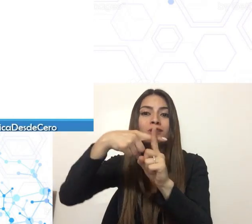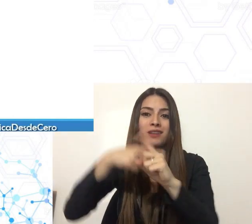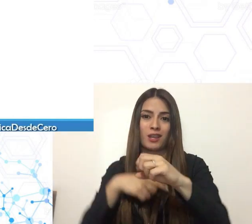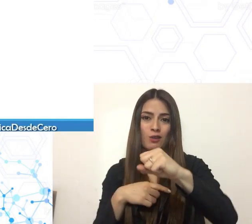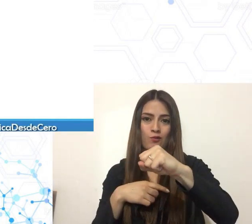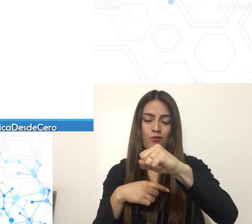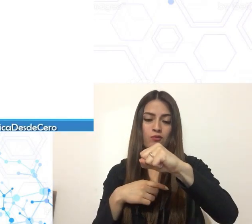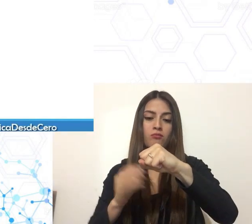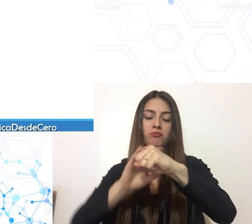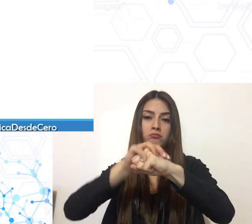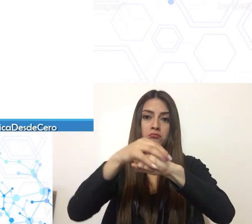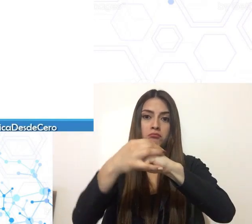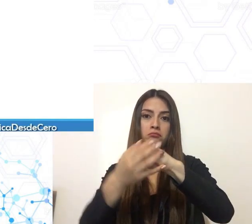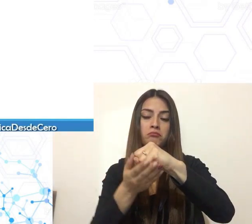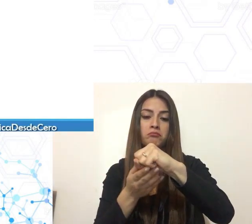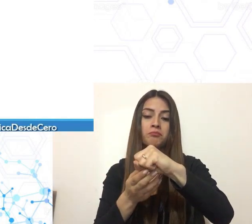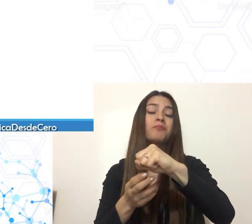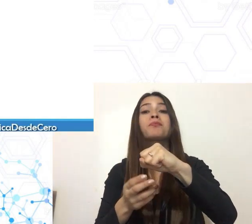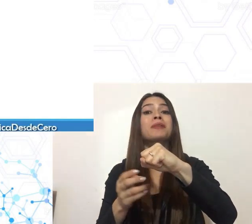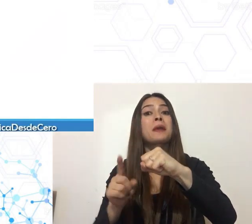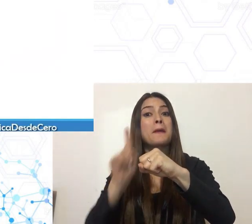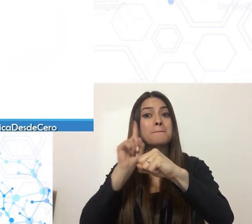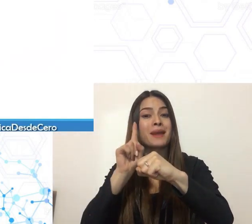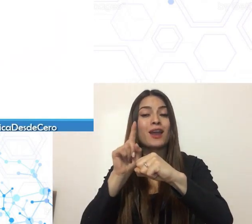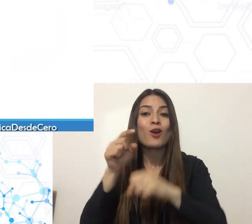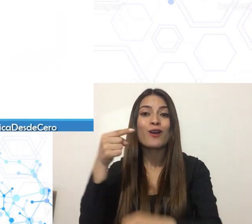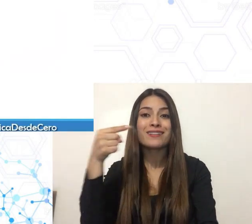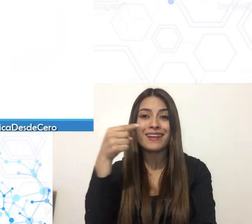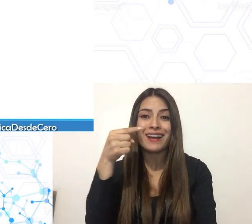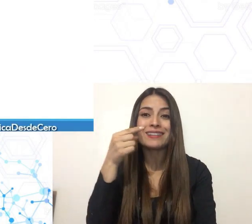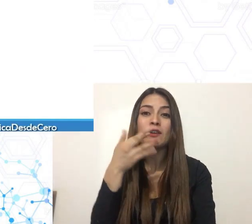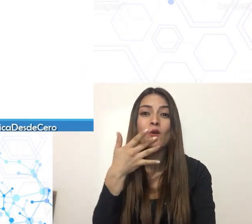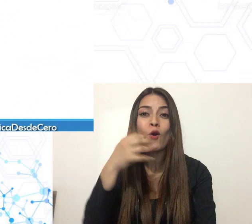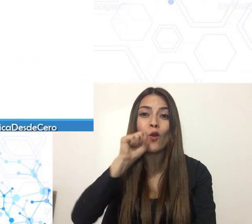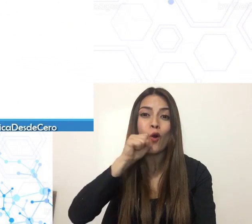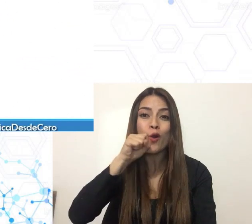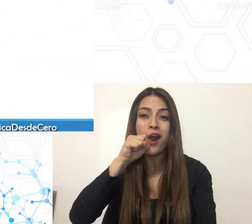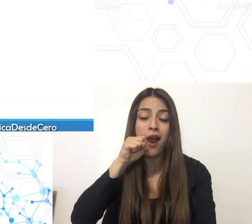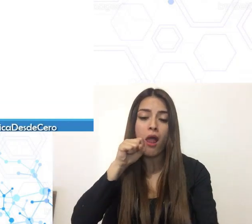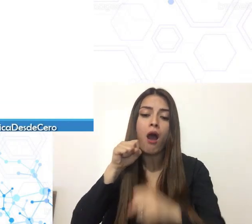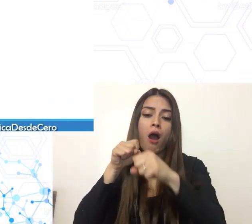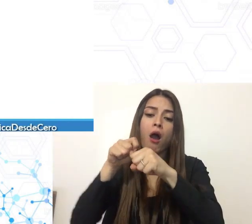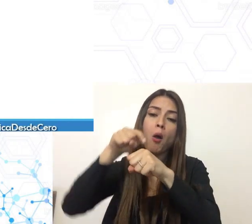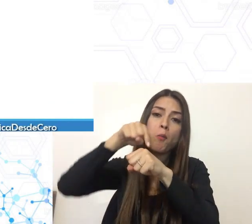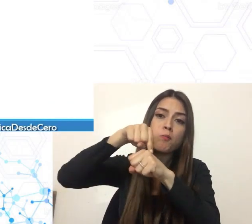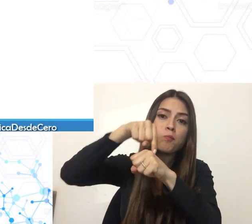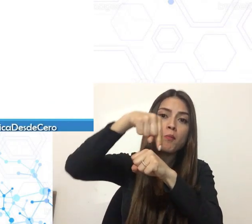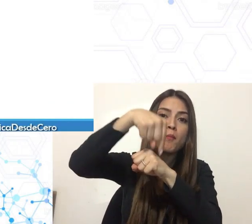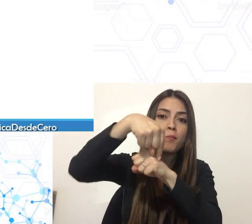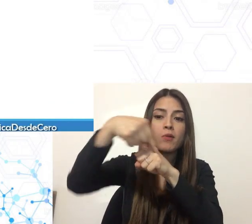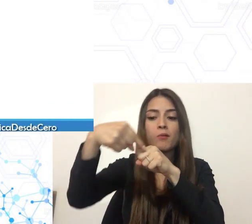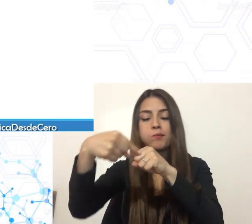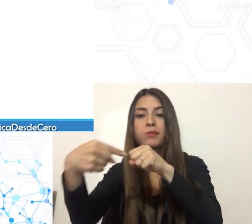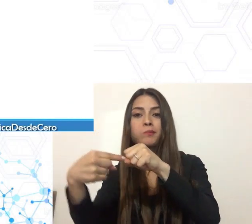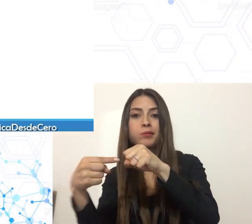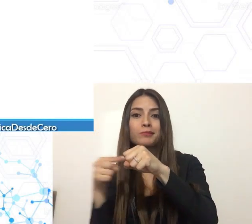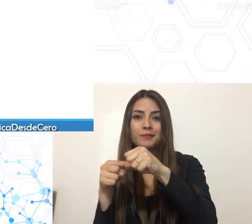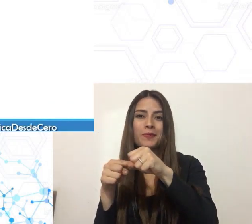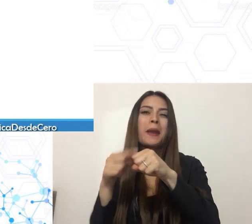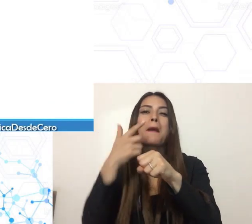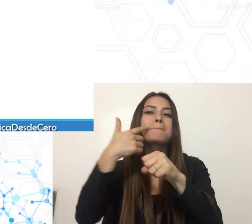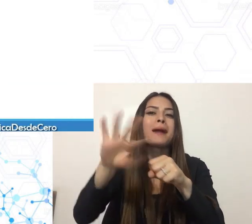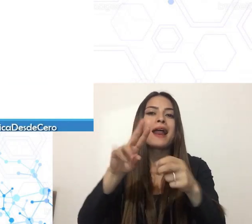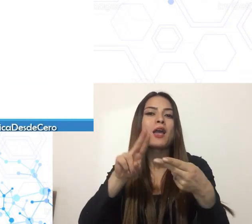Observó y dijo que en esa masa positiva se encontraban, aquí lo podemos ver nosotros de color naranja,